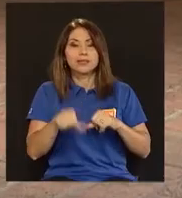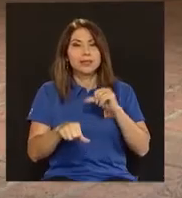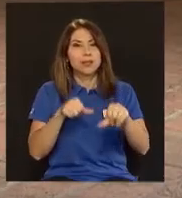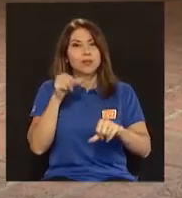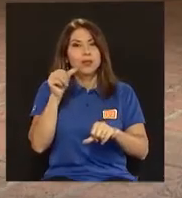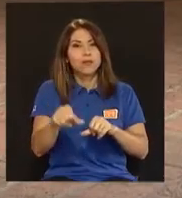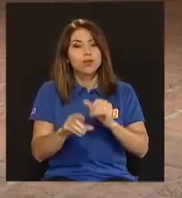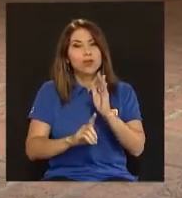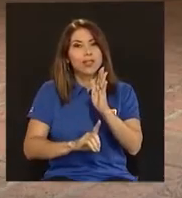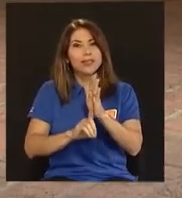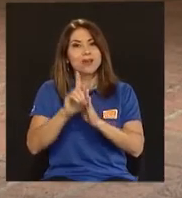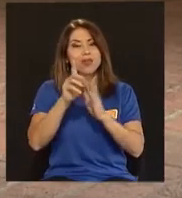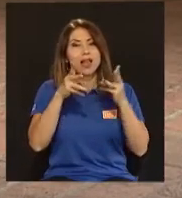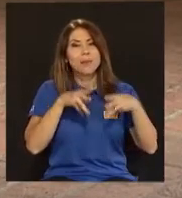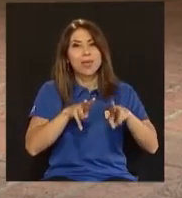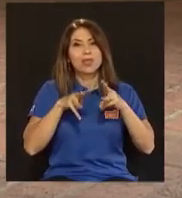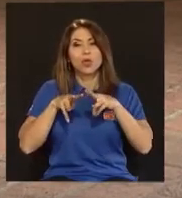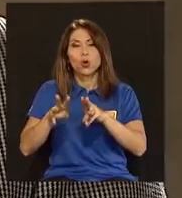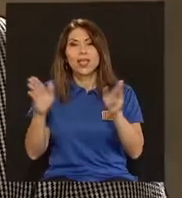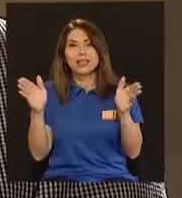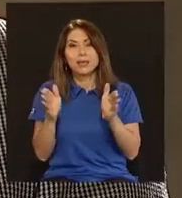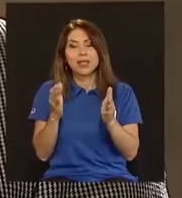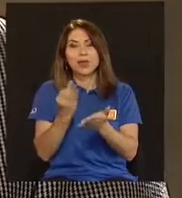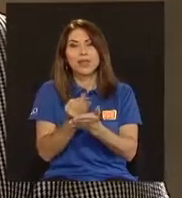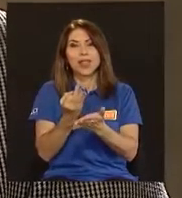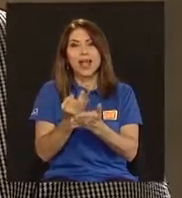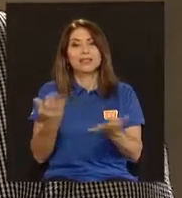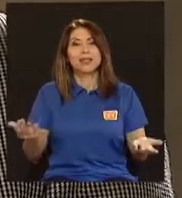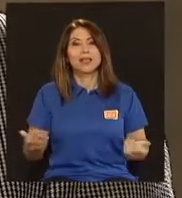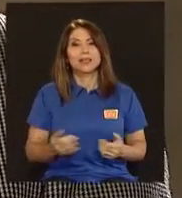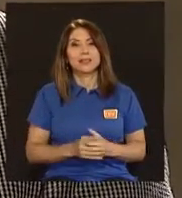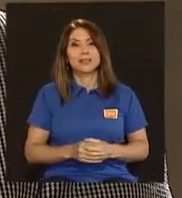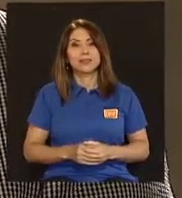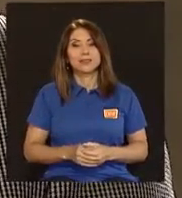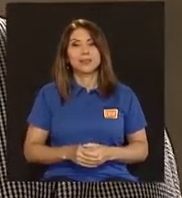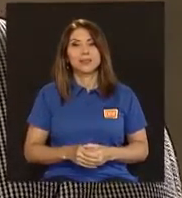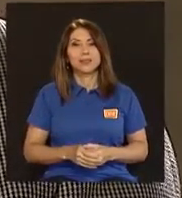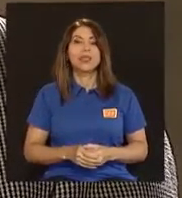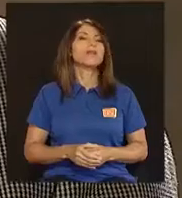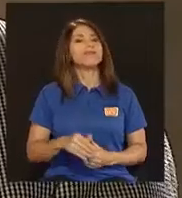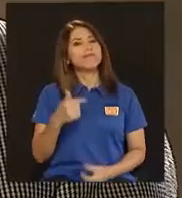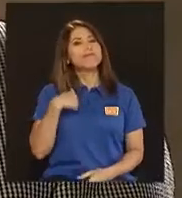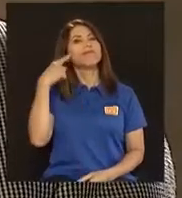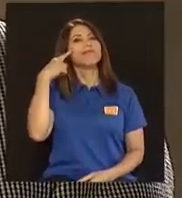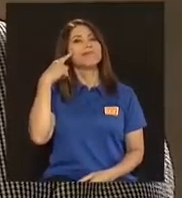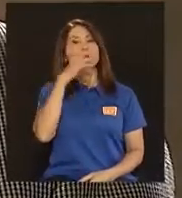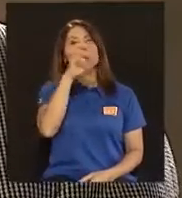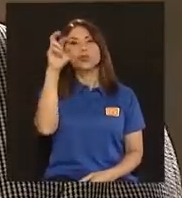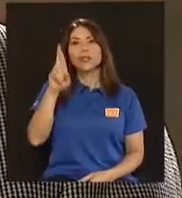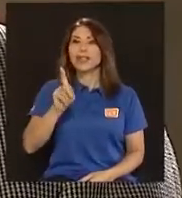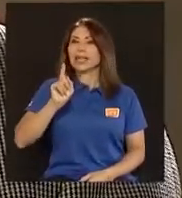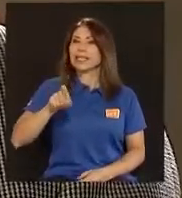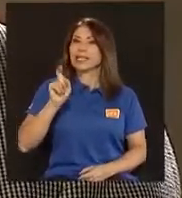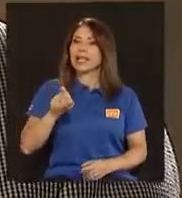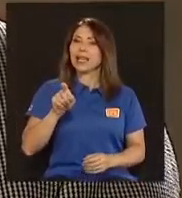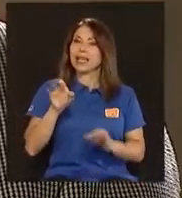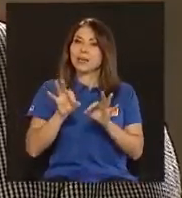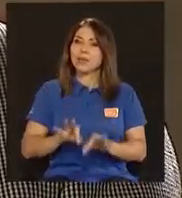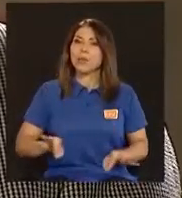desarrollar metodologías realmente de microfinanzas. Me parece que Costa Rica requiere una adaptación